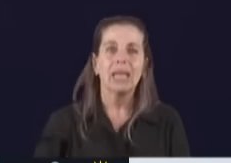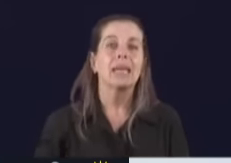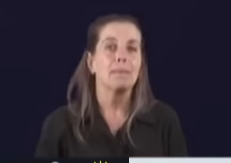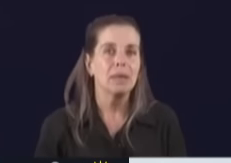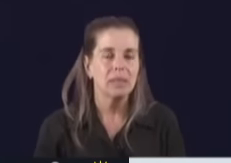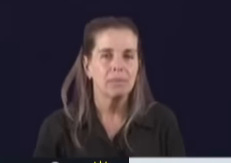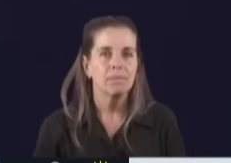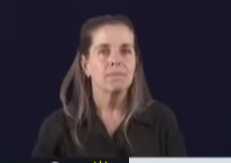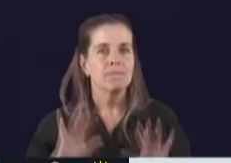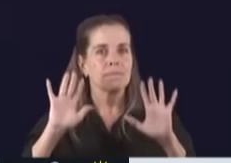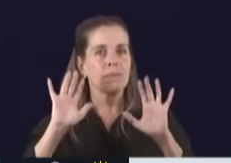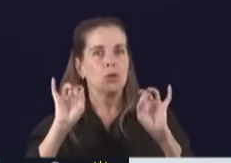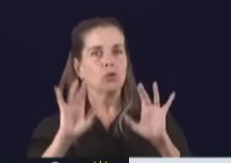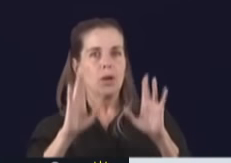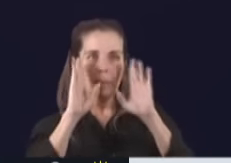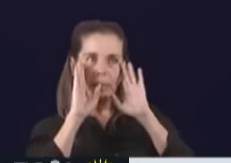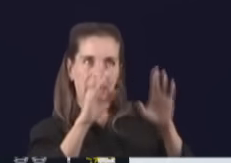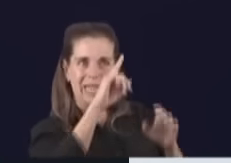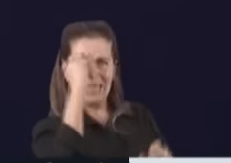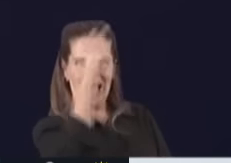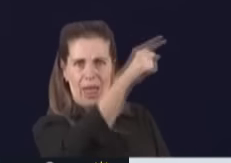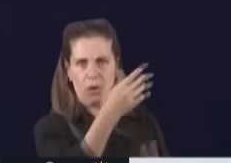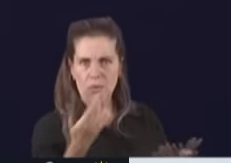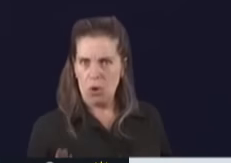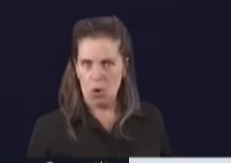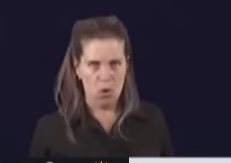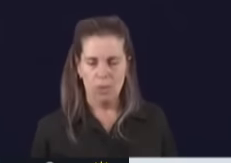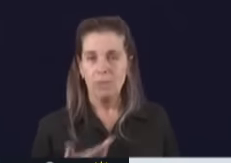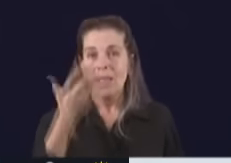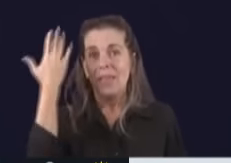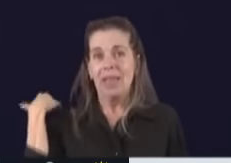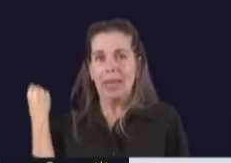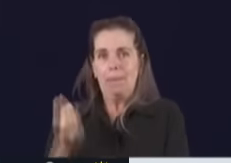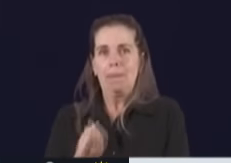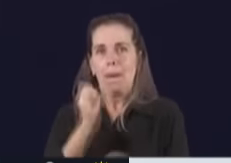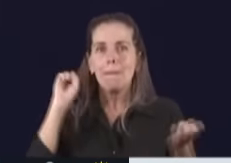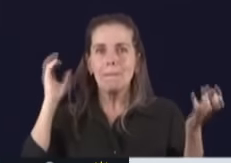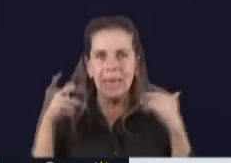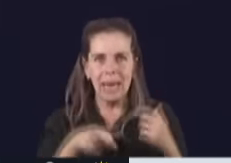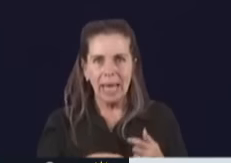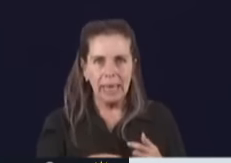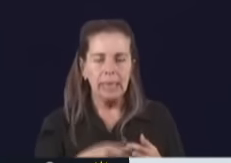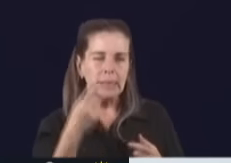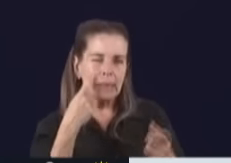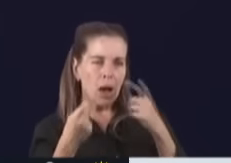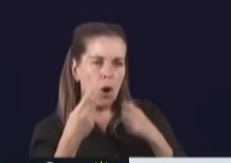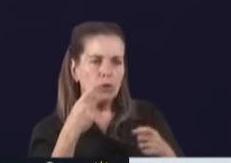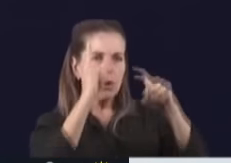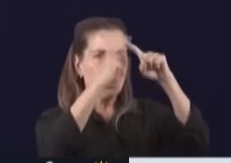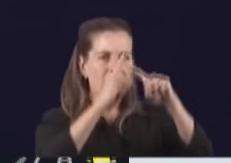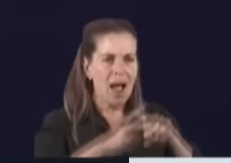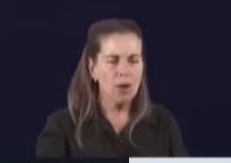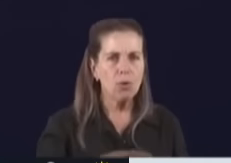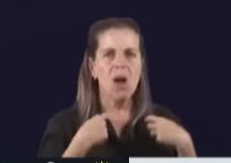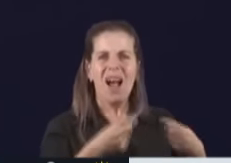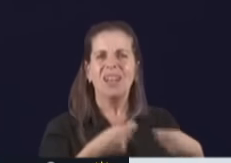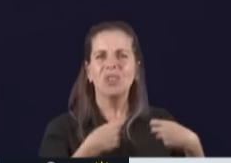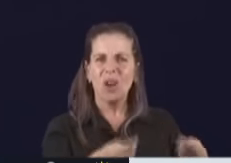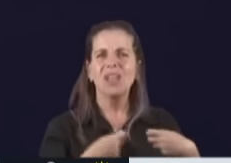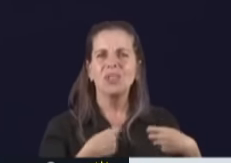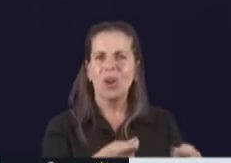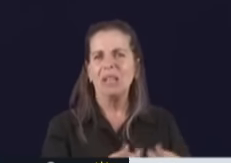a los argentinos. Desde el comienzo de la gestión se recortó todo el gasto superfluo, se puso fin a los privilegios de la